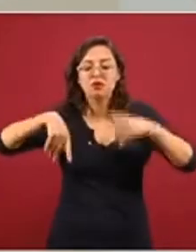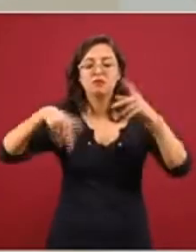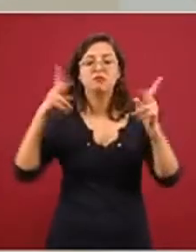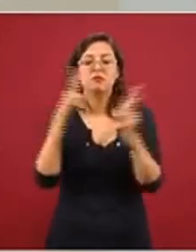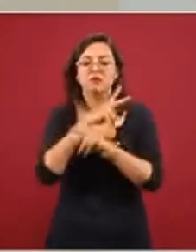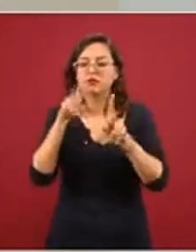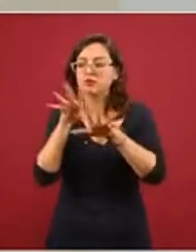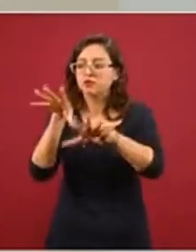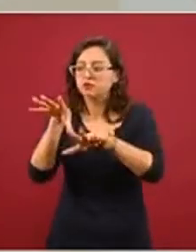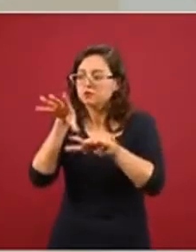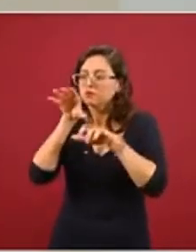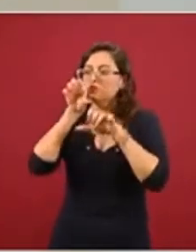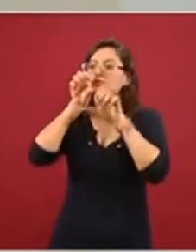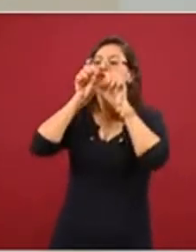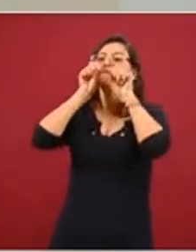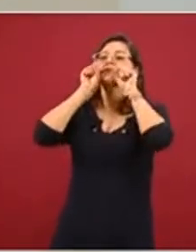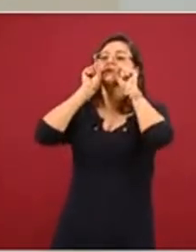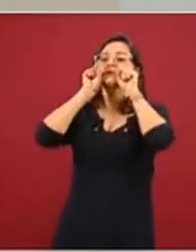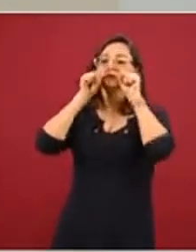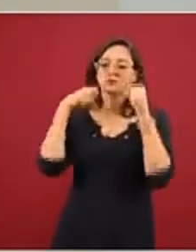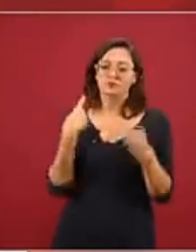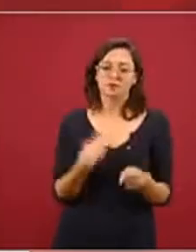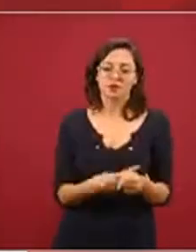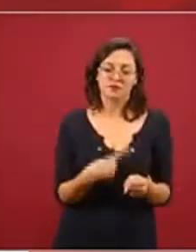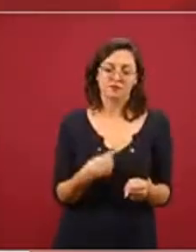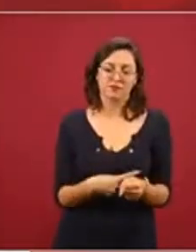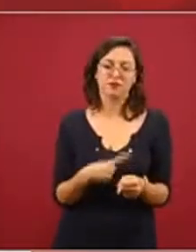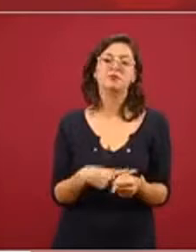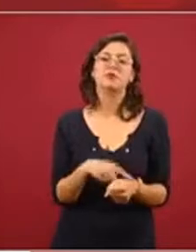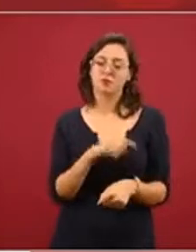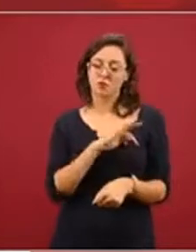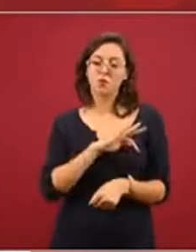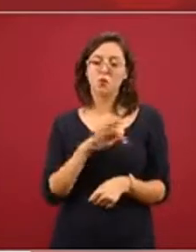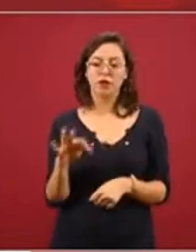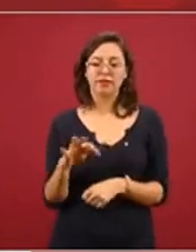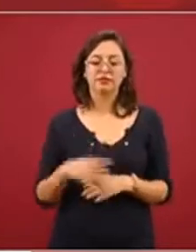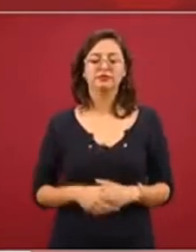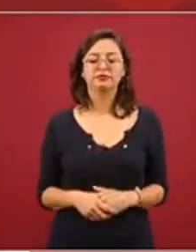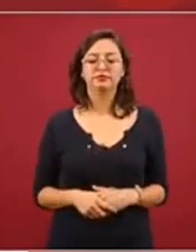emanadas por una persona que esté viviendo con el virus SARS-CoV-2.